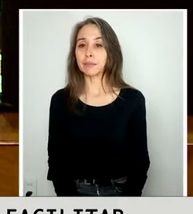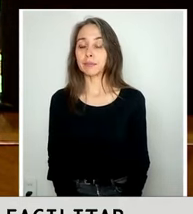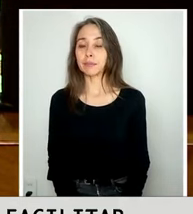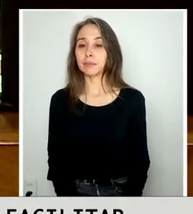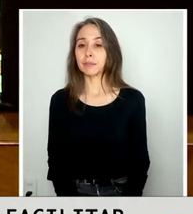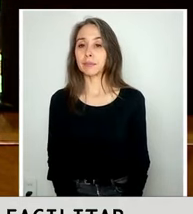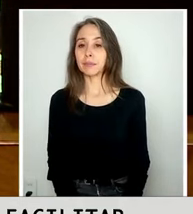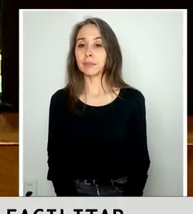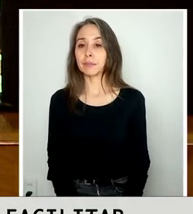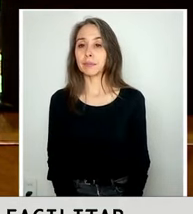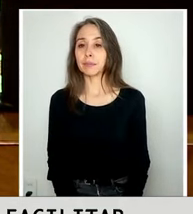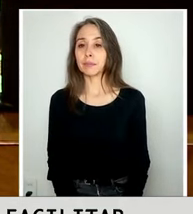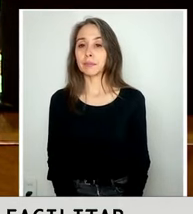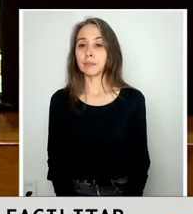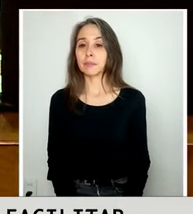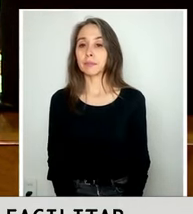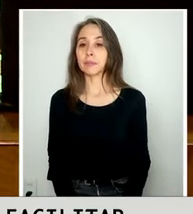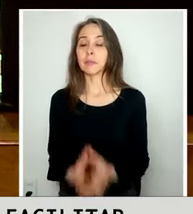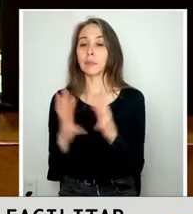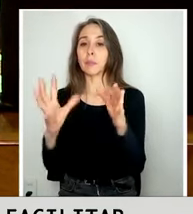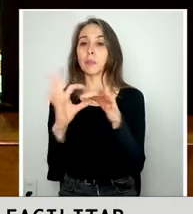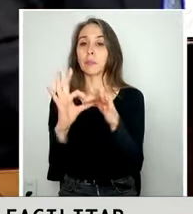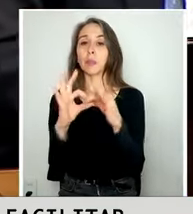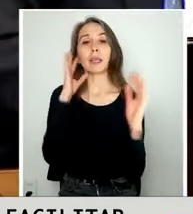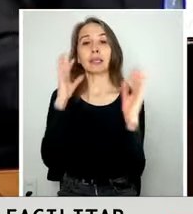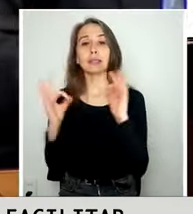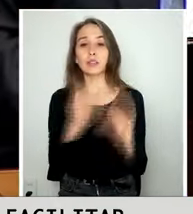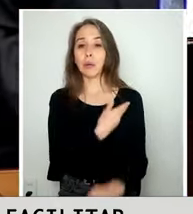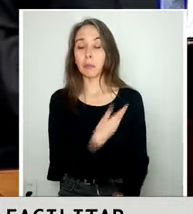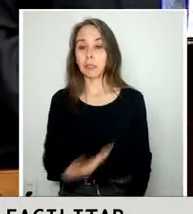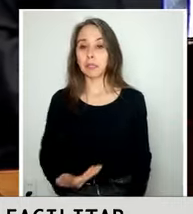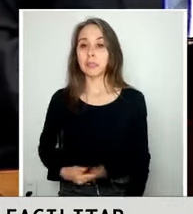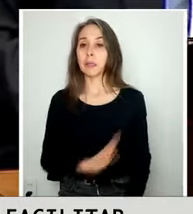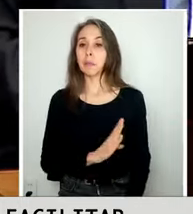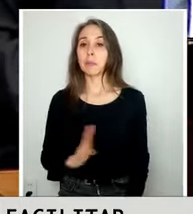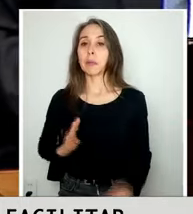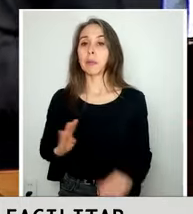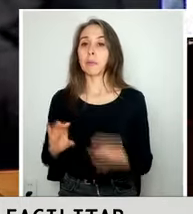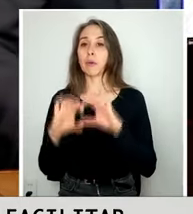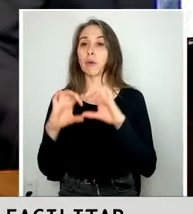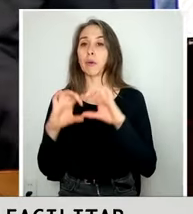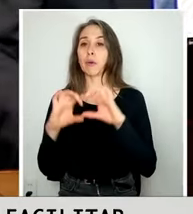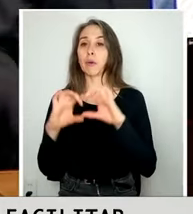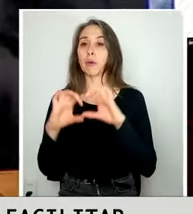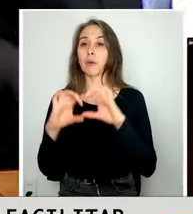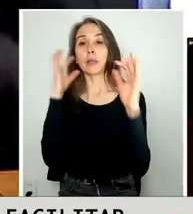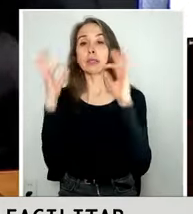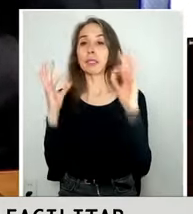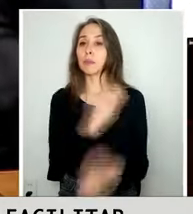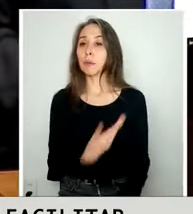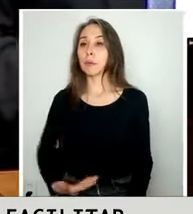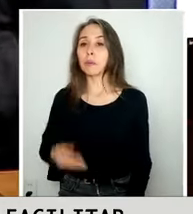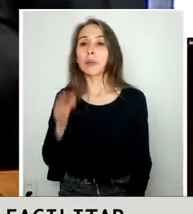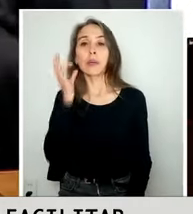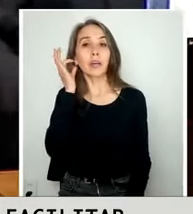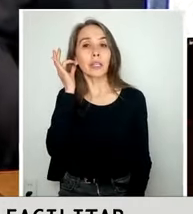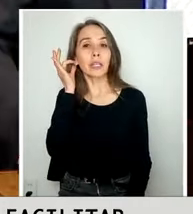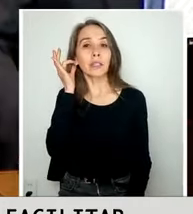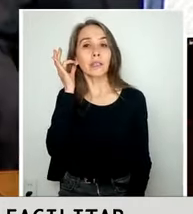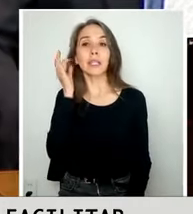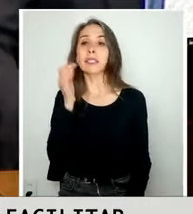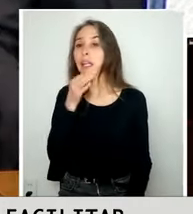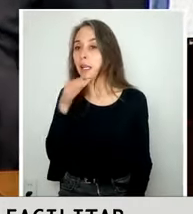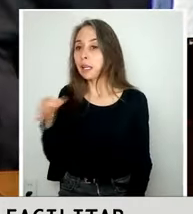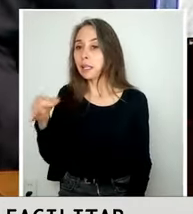Muchas gracias señorita presidenta honorable cámara señorita presidenta por su intermedio deseos saludar por